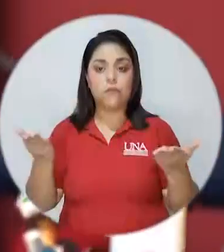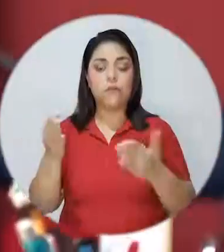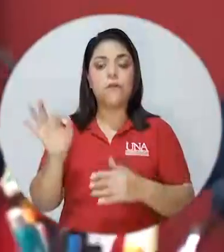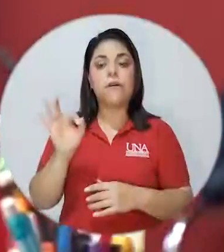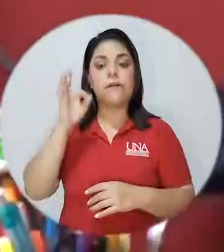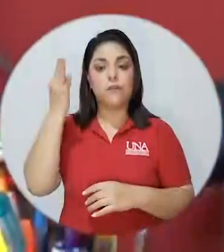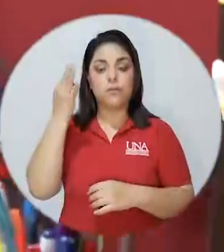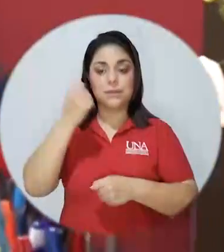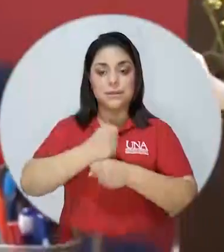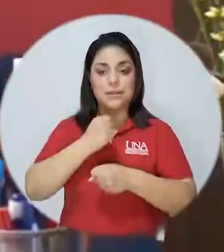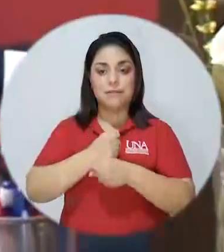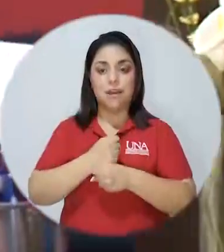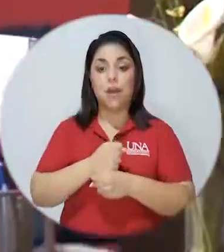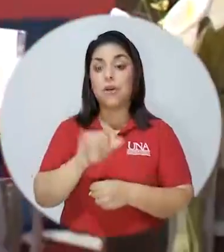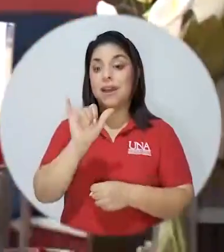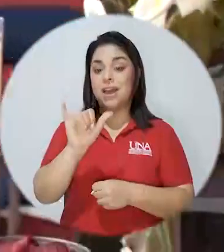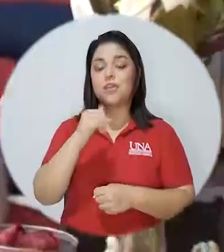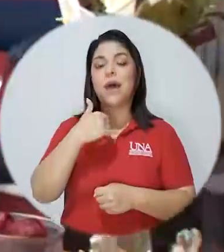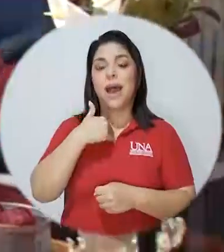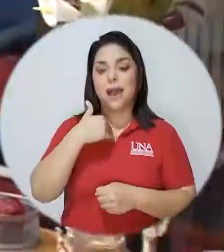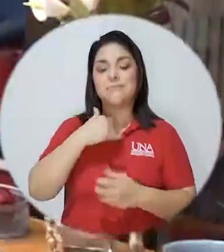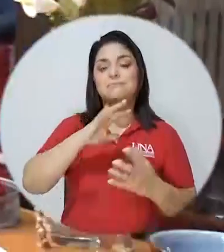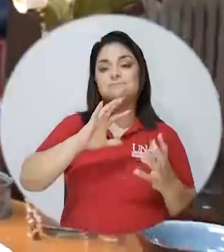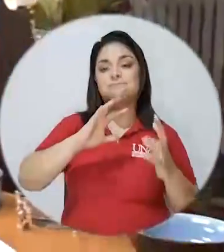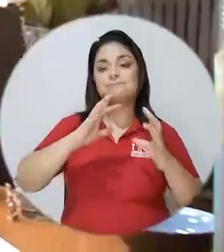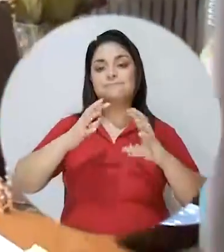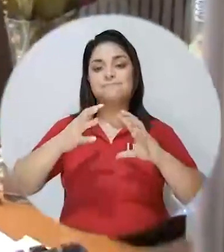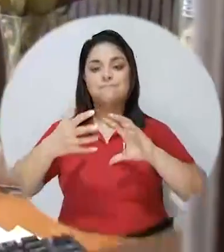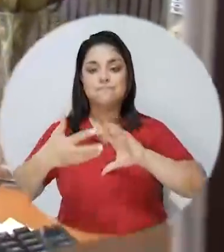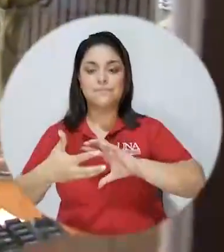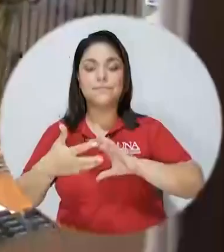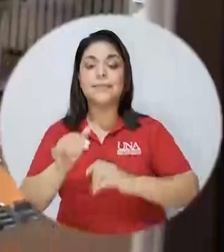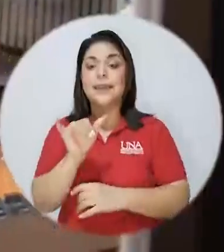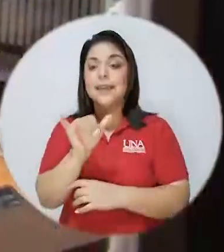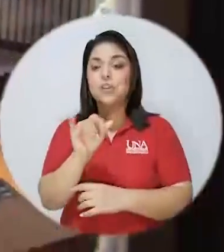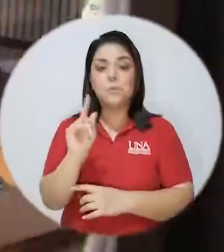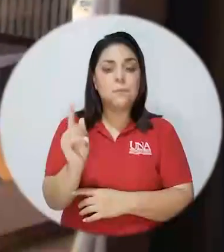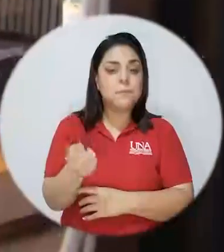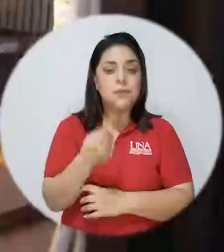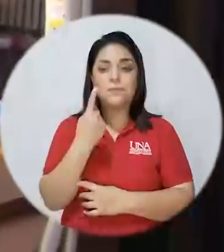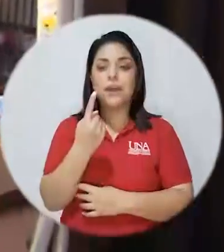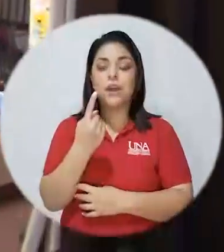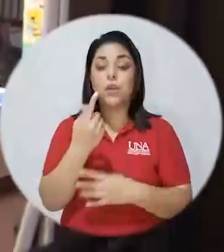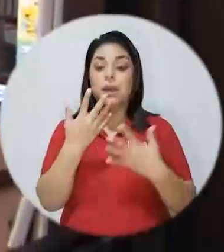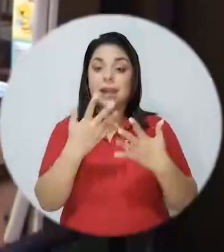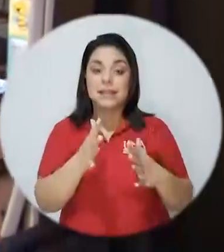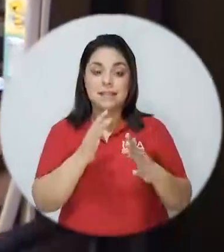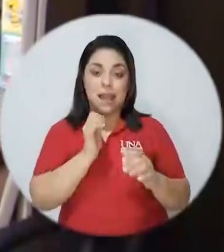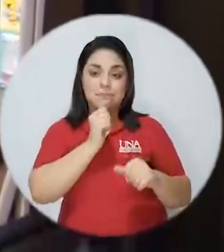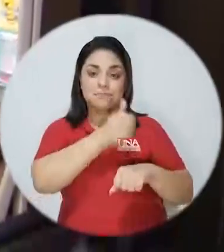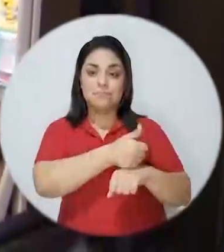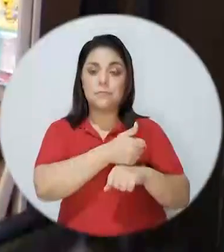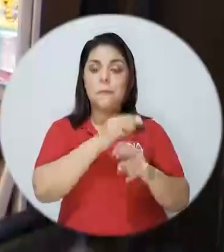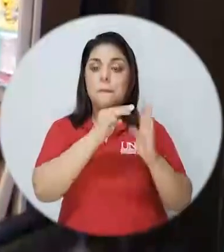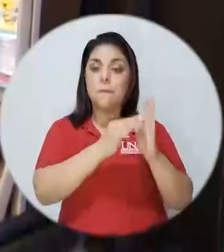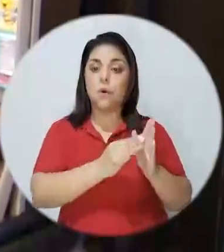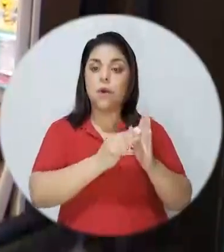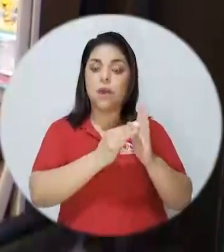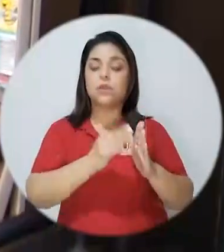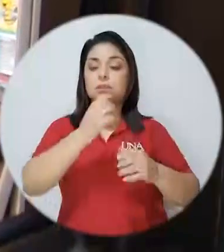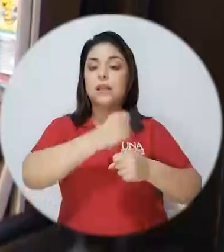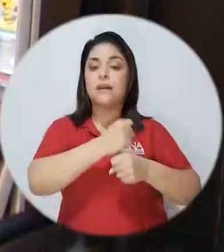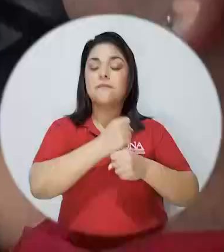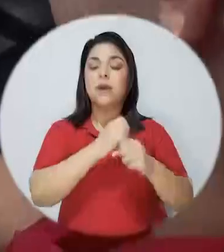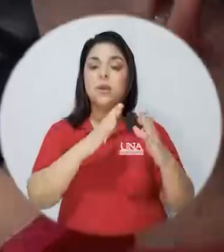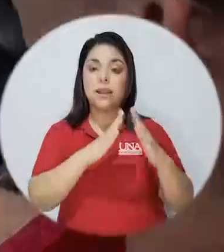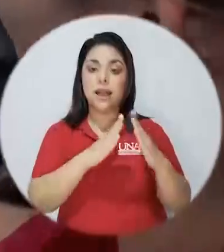Entonces, para que haya una transformación tiene que haber una evolución. Y el primer paso de la evolución es justamente haber consolidado modelos de teletrabajo, que hoy eso es algo